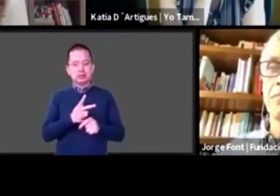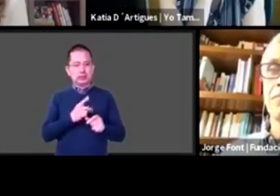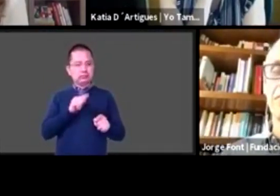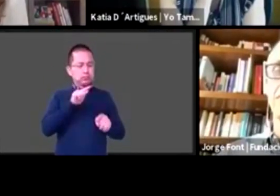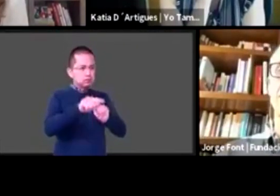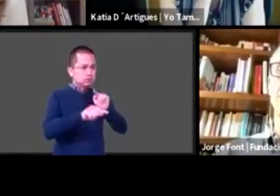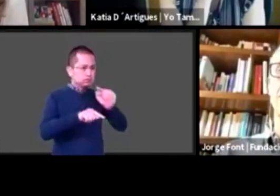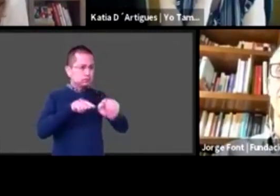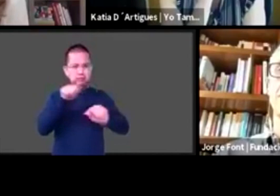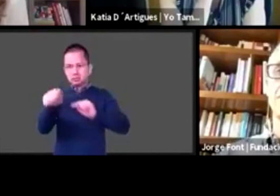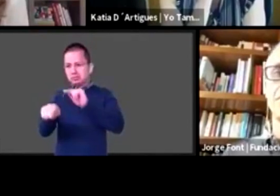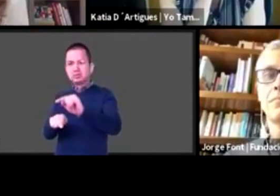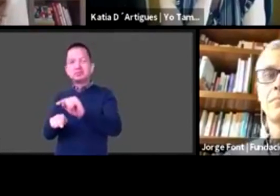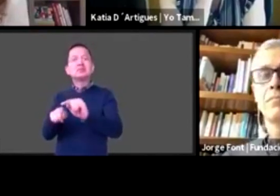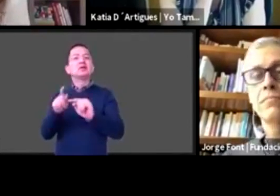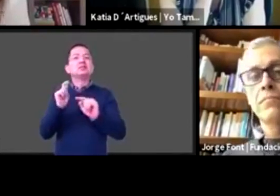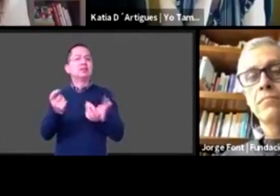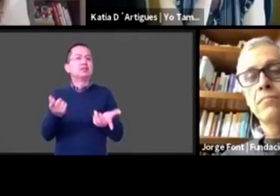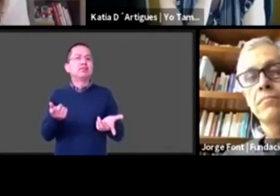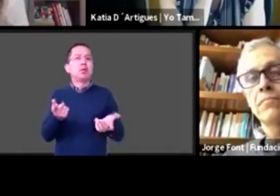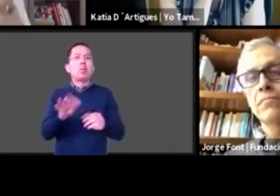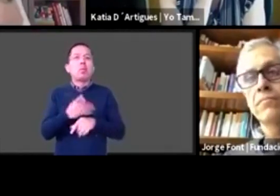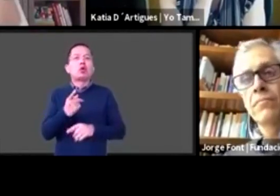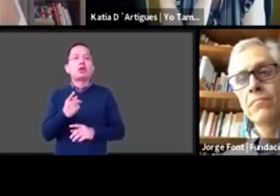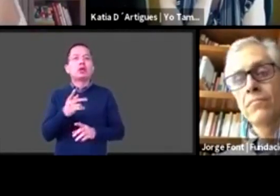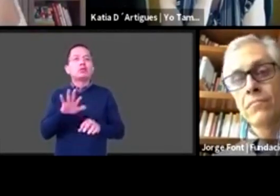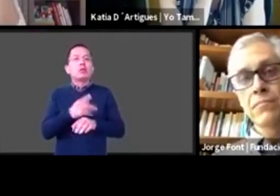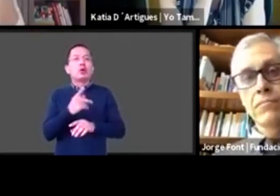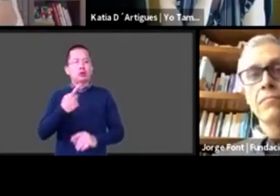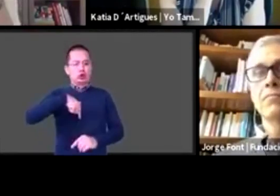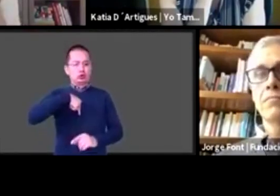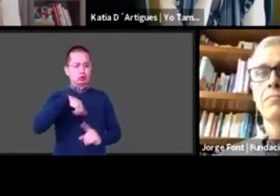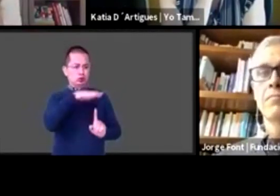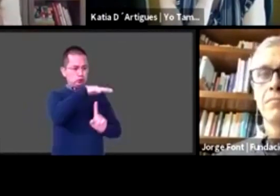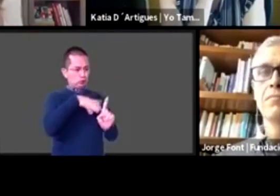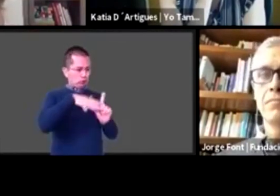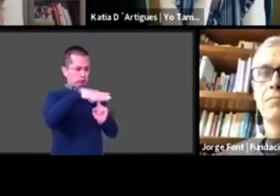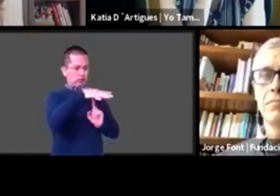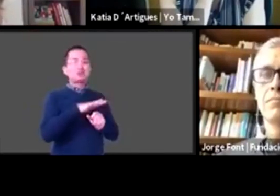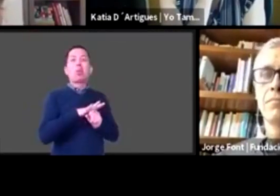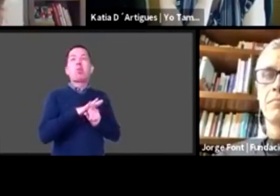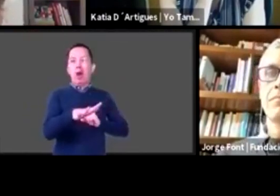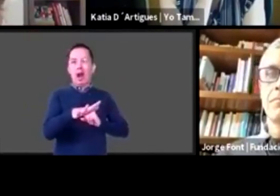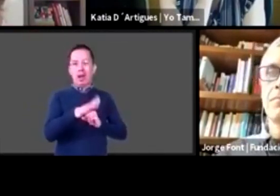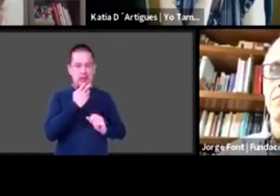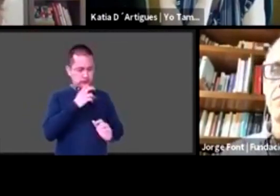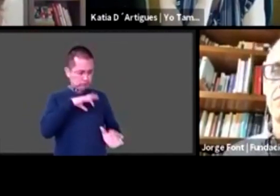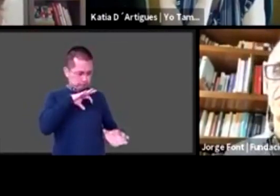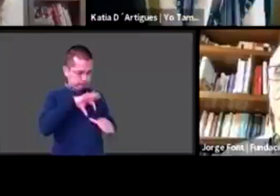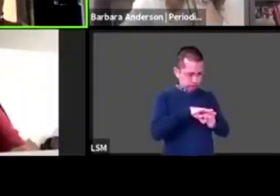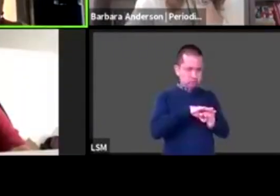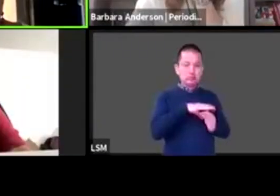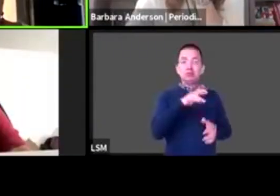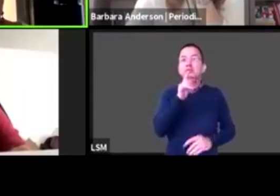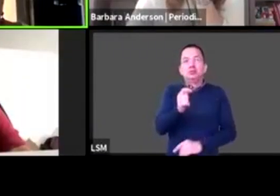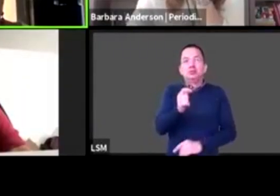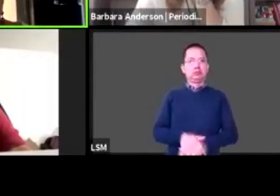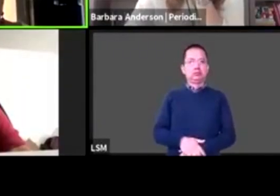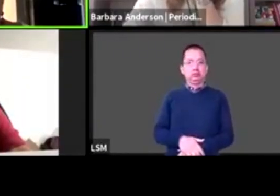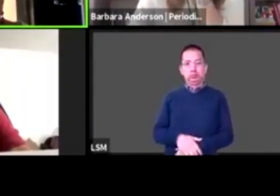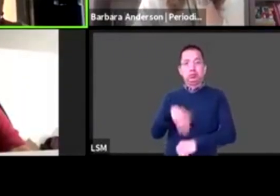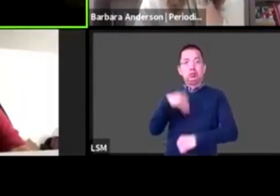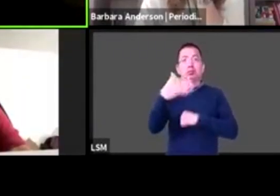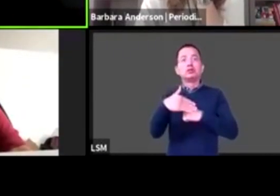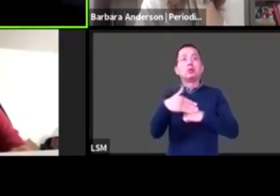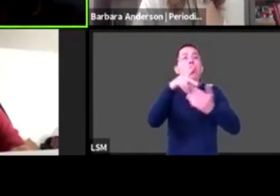en donde estamos ¿No? Entonces no hay recetas para poder volver a hacer tal